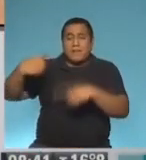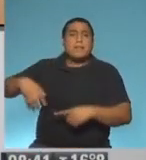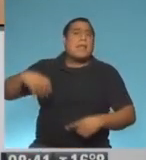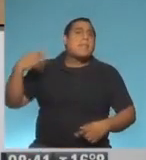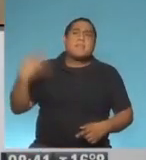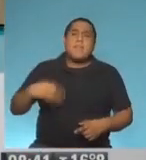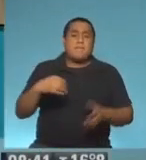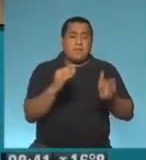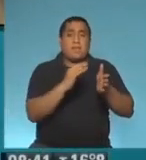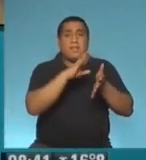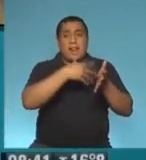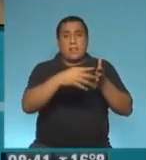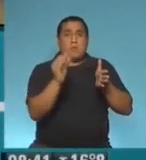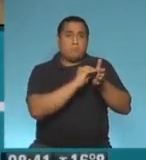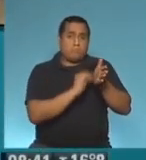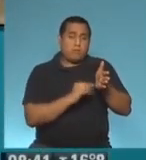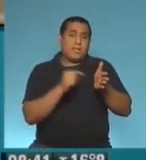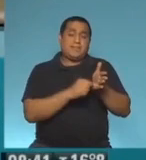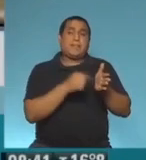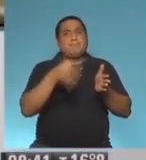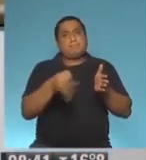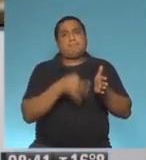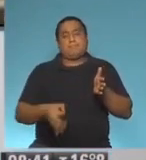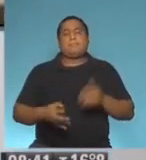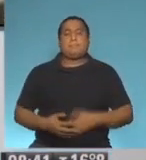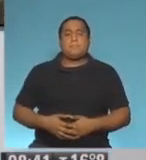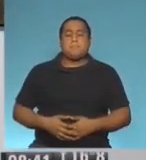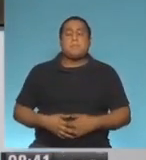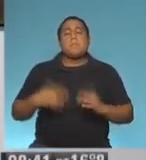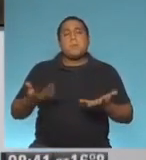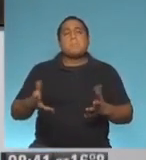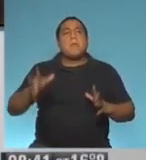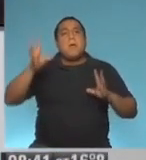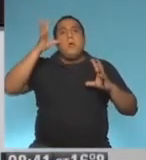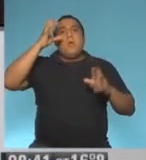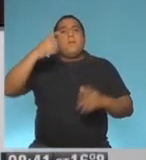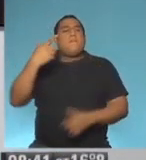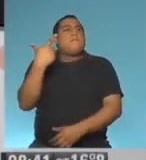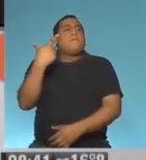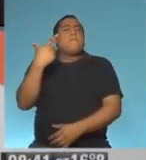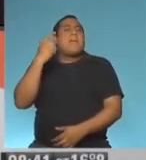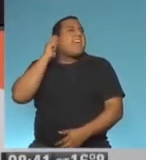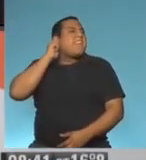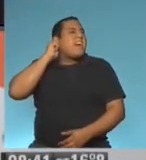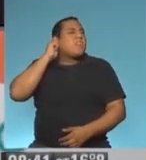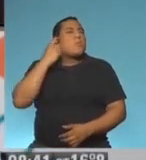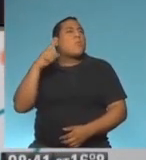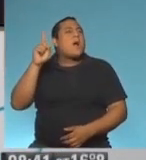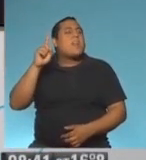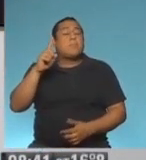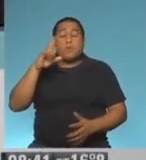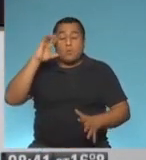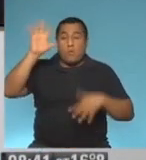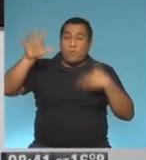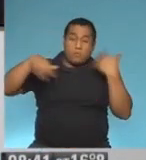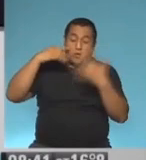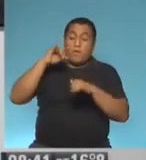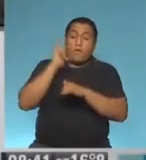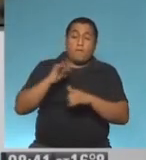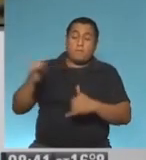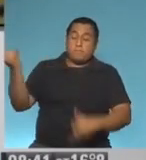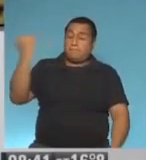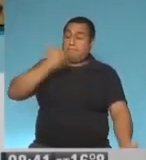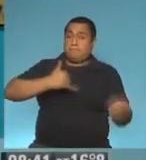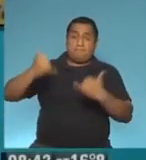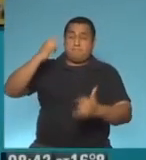según calendario muy bien vamos a recordar rápidamente cuáles son estas ciudades porque a veces en la conjunción de tanta información al es